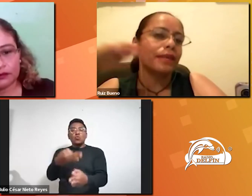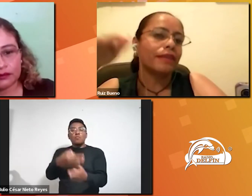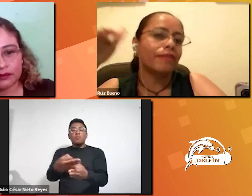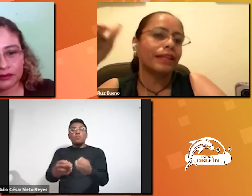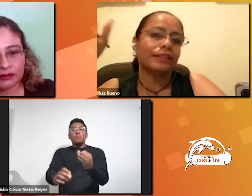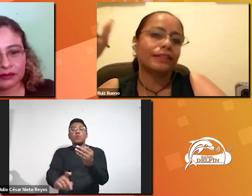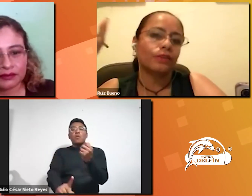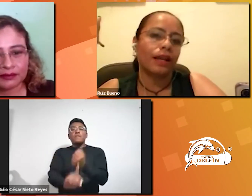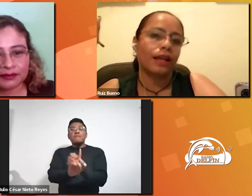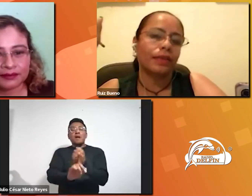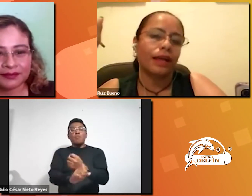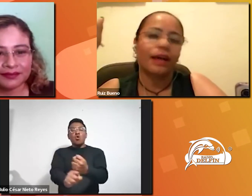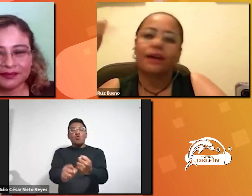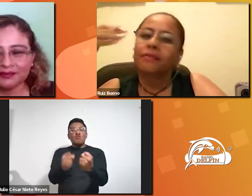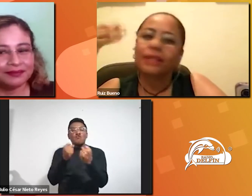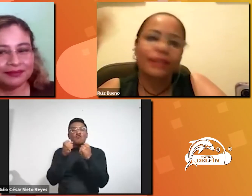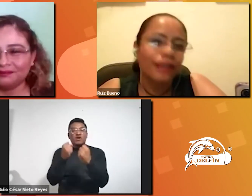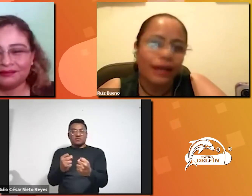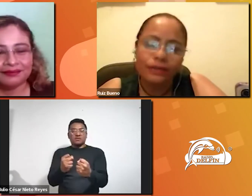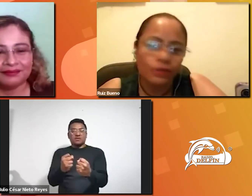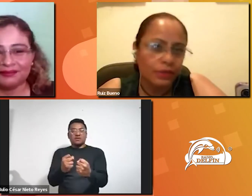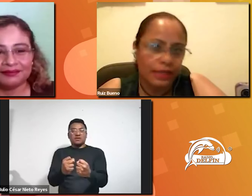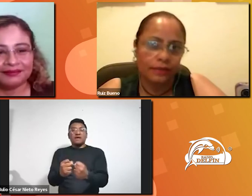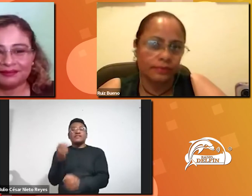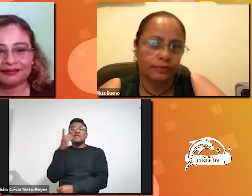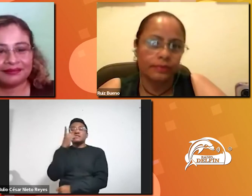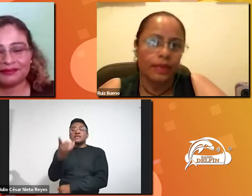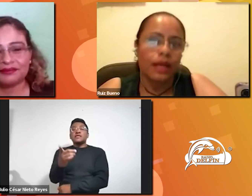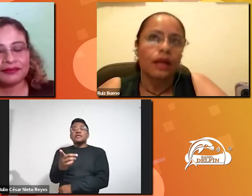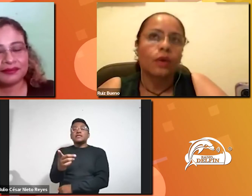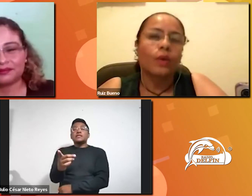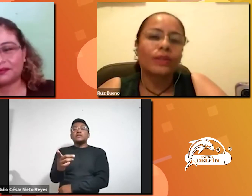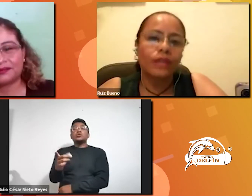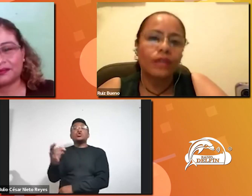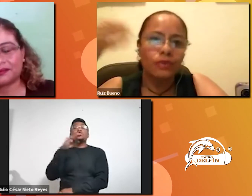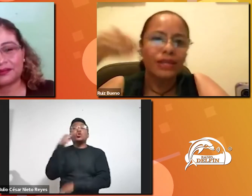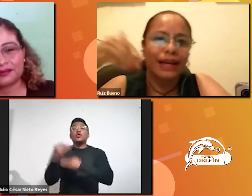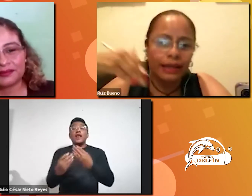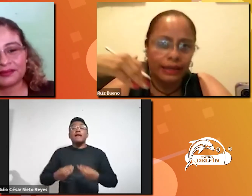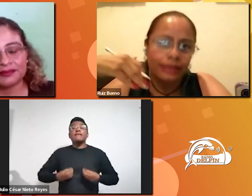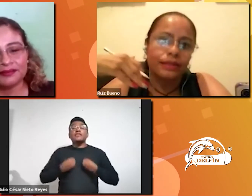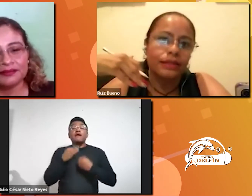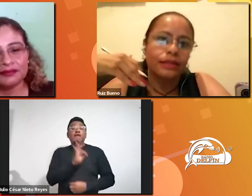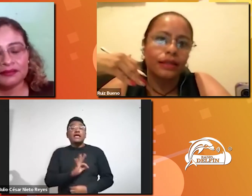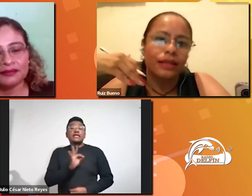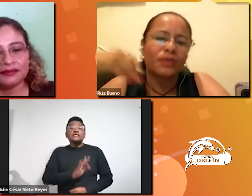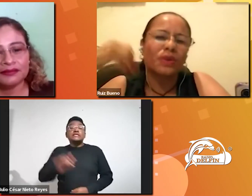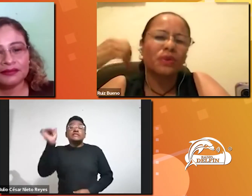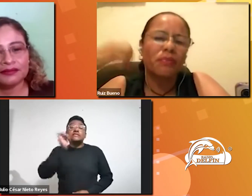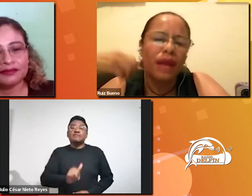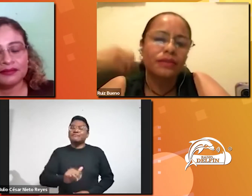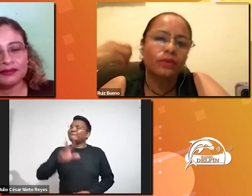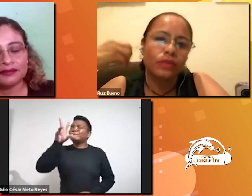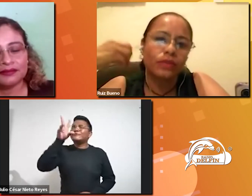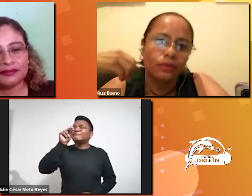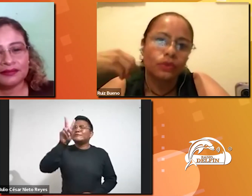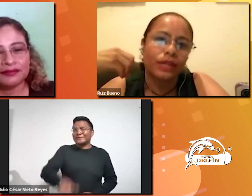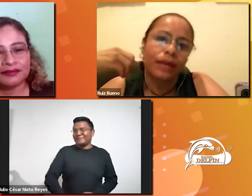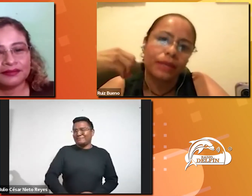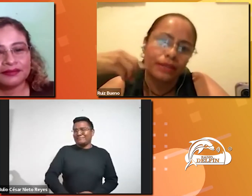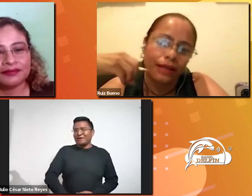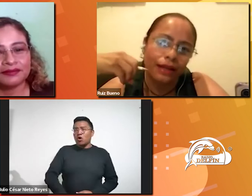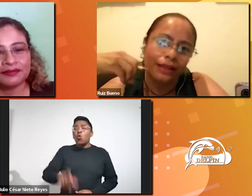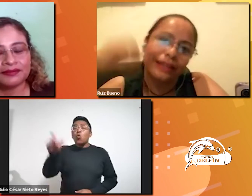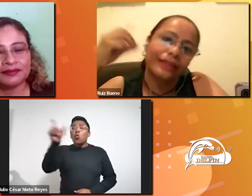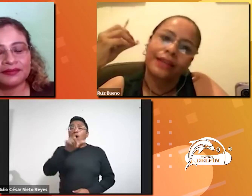de estar bien y felices toda la vida. Mentira, eso no es real. Cuando llegamos a caer en crisis, es cuando más nos tenemos